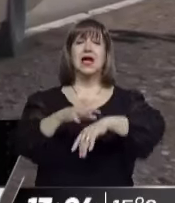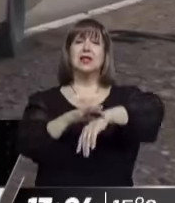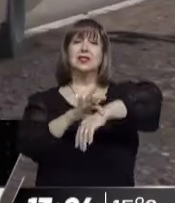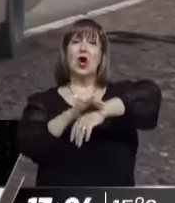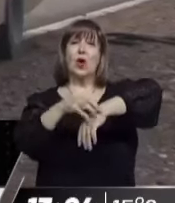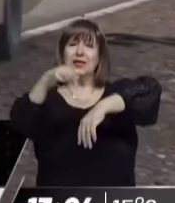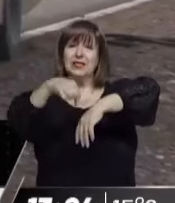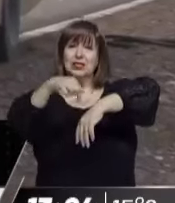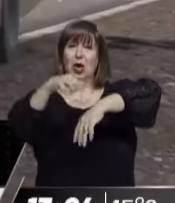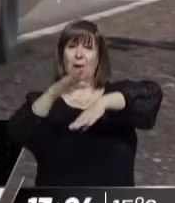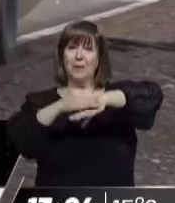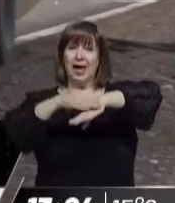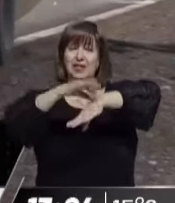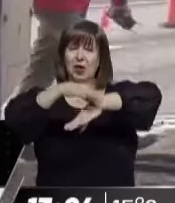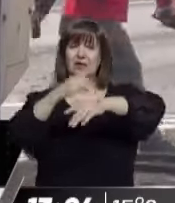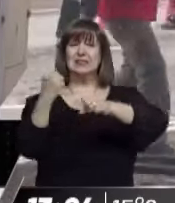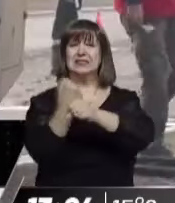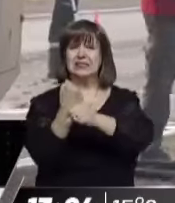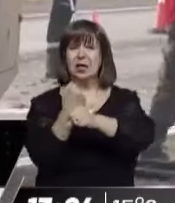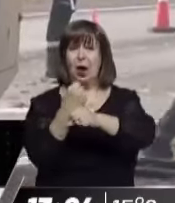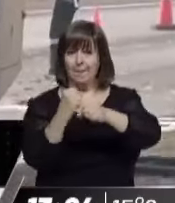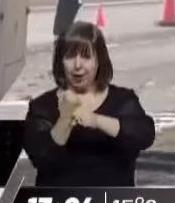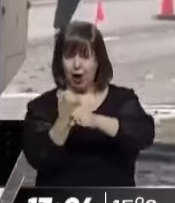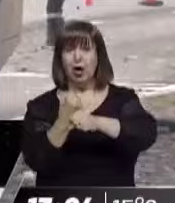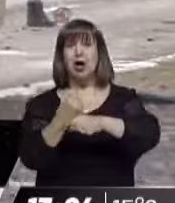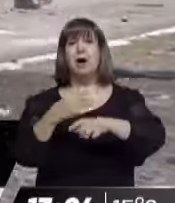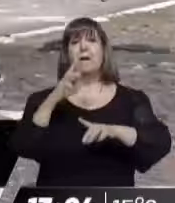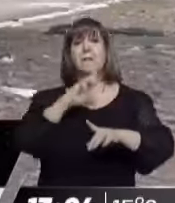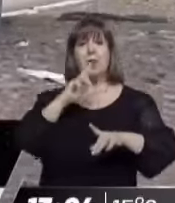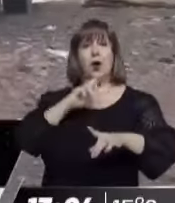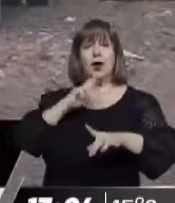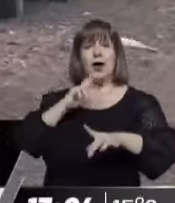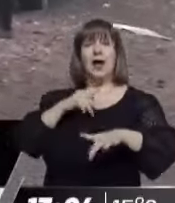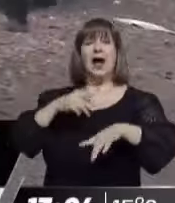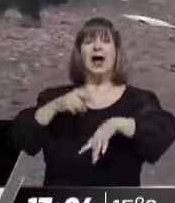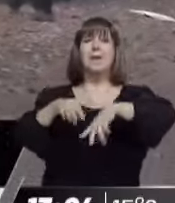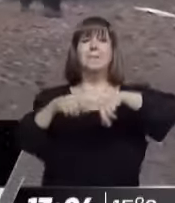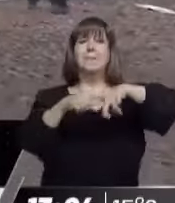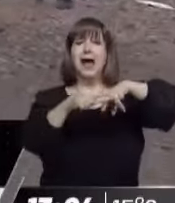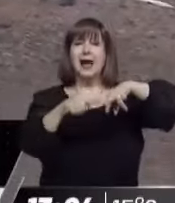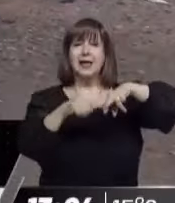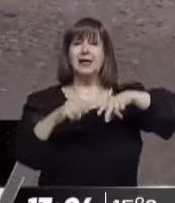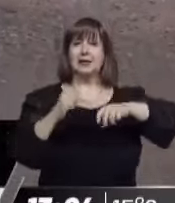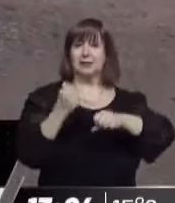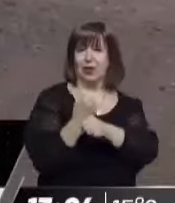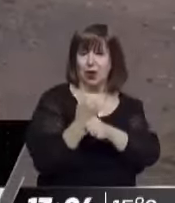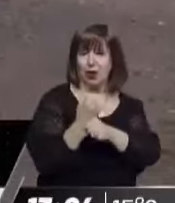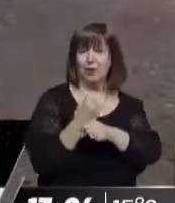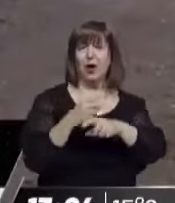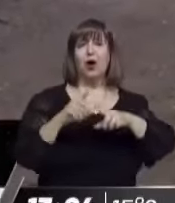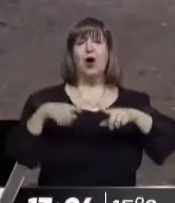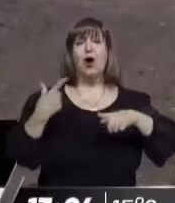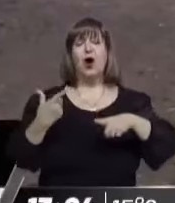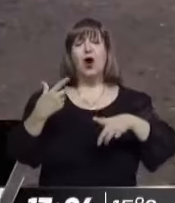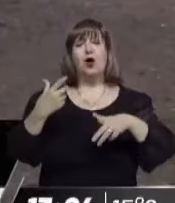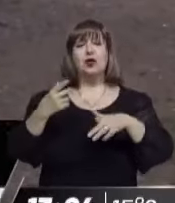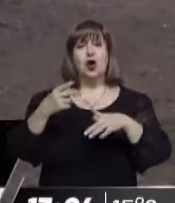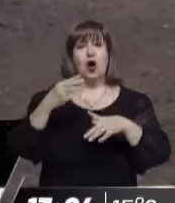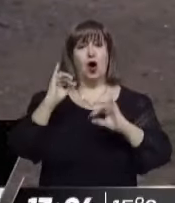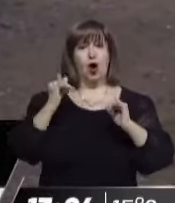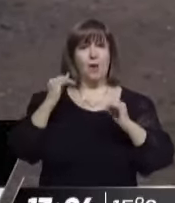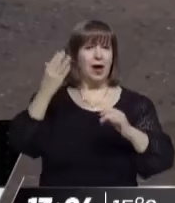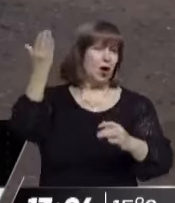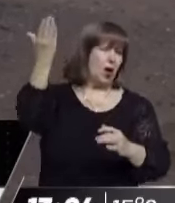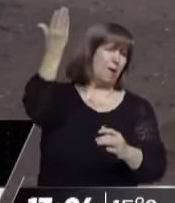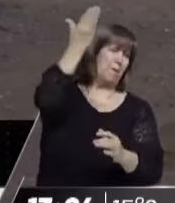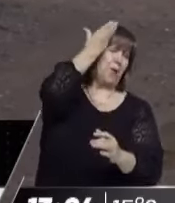tobillo, otro de los hombres, una mujer fue asistida por fracturas en las piernas y un joven asistido por un fuerte golpe en la